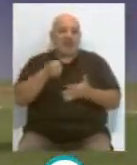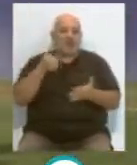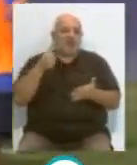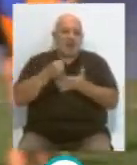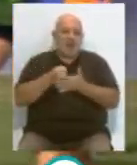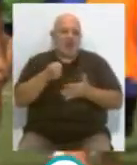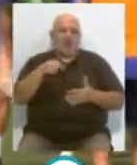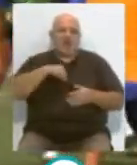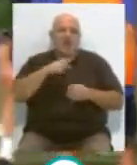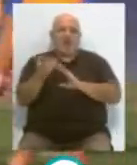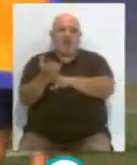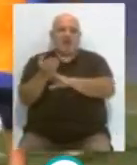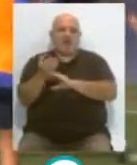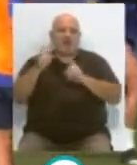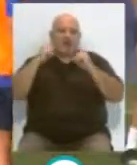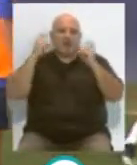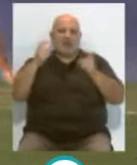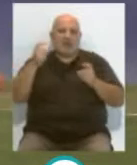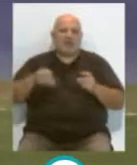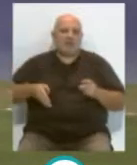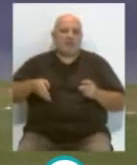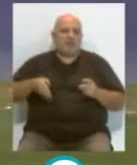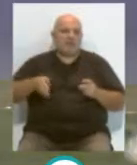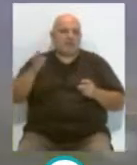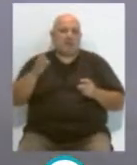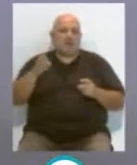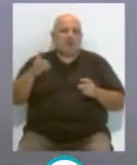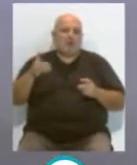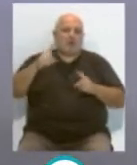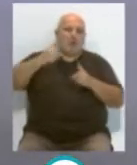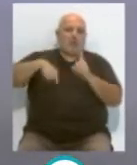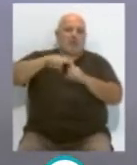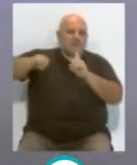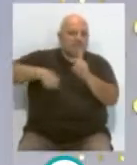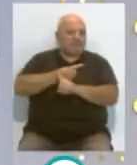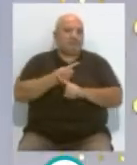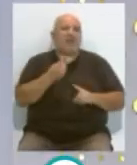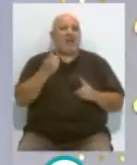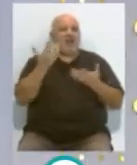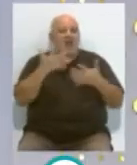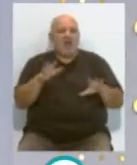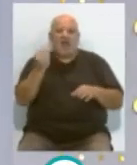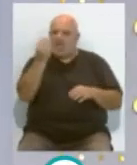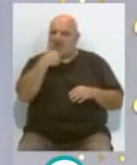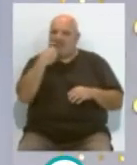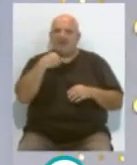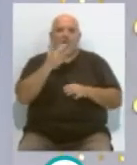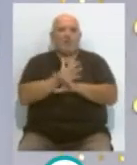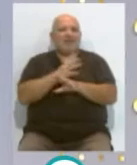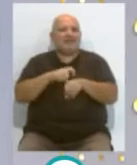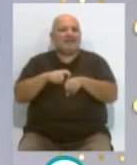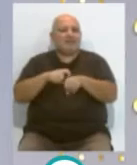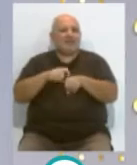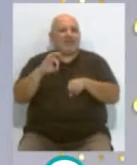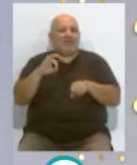fondo con su lateral y en vez de intentar regatearlo, recortan y vuelven para atrás. Muchas carencias, sobre todo en el aspecto del juego de